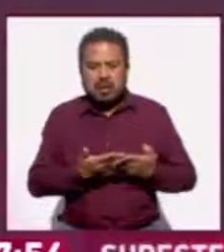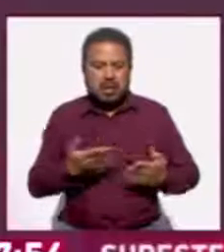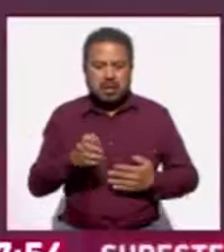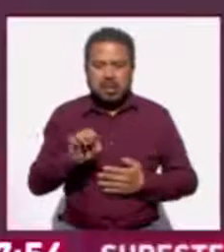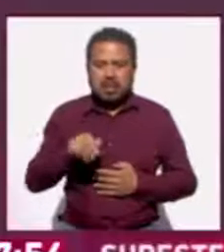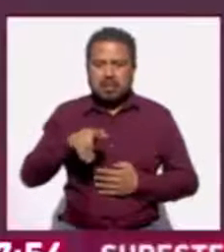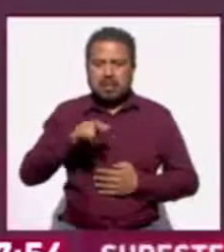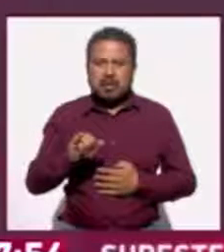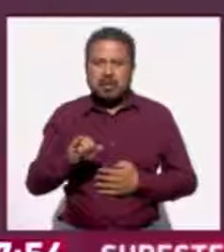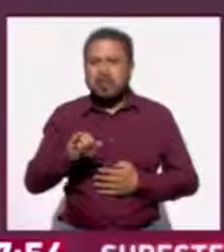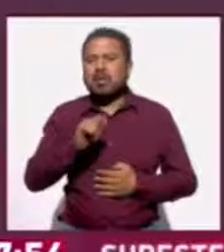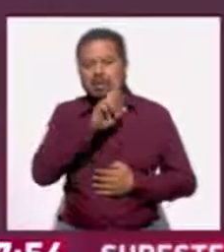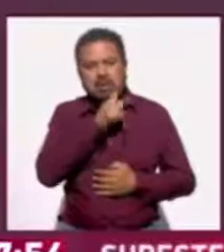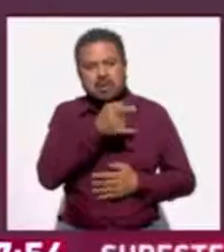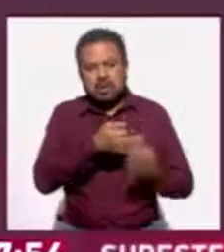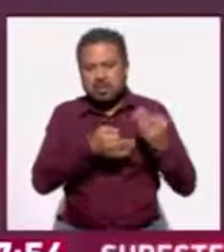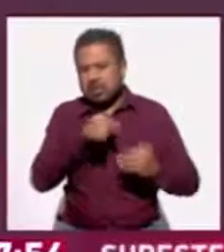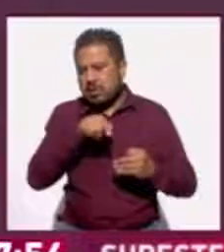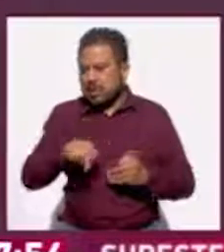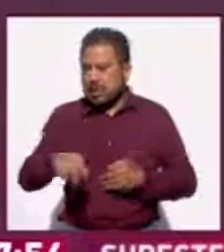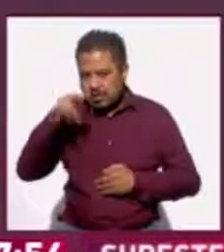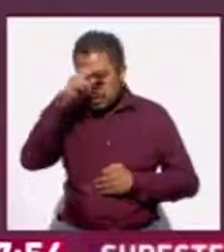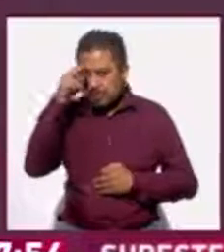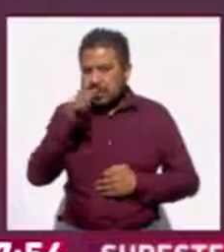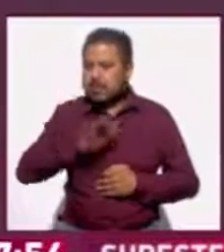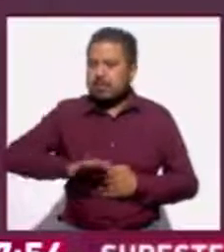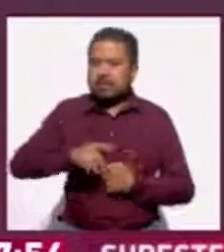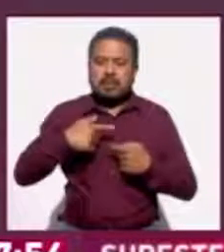Lozoya, quien la gente prefiere que se le juzgue en México.